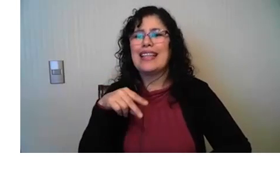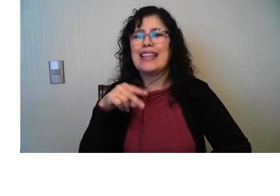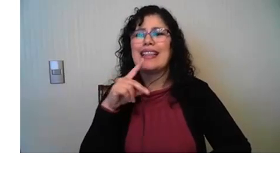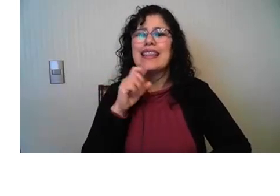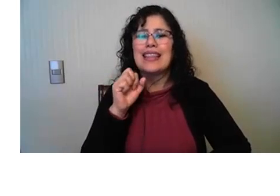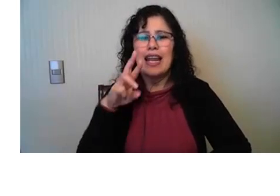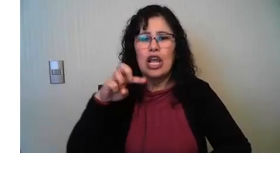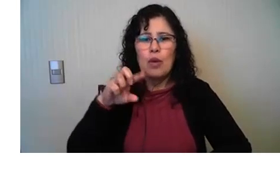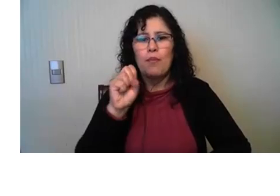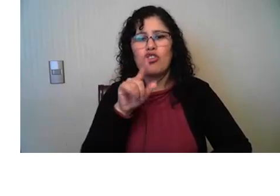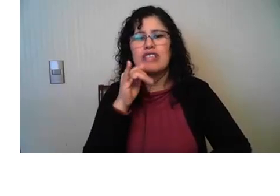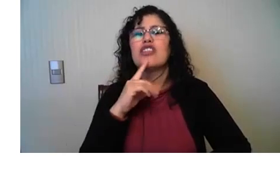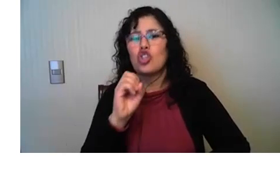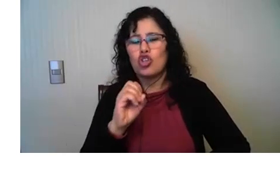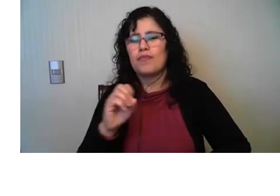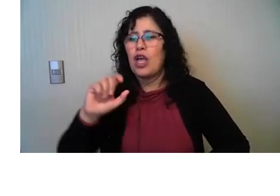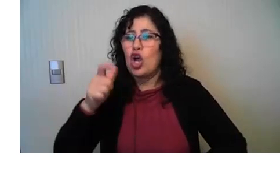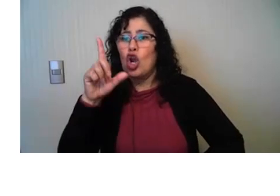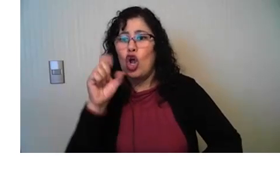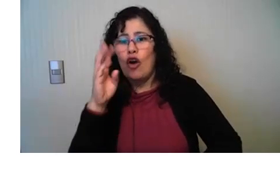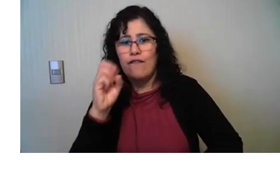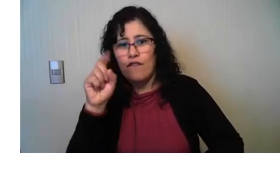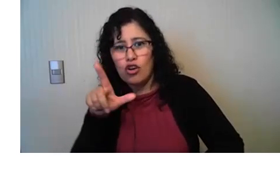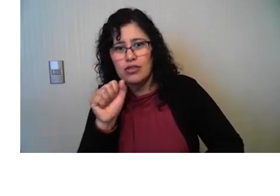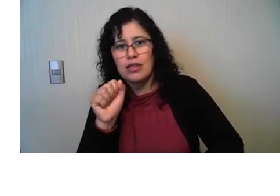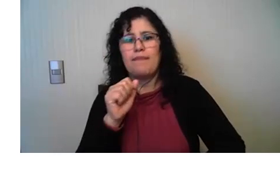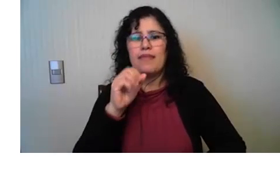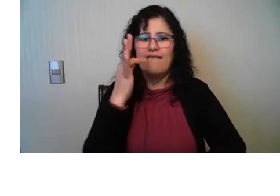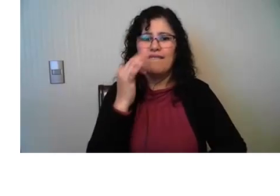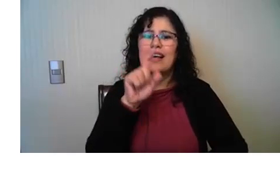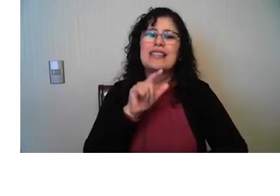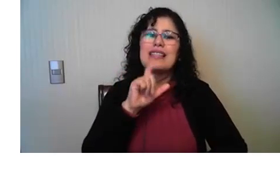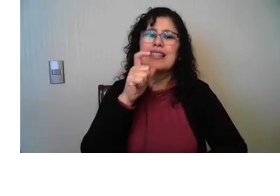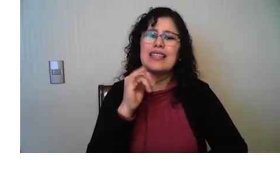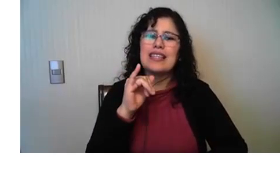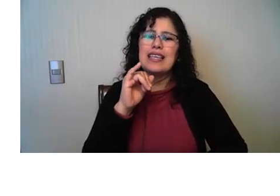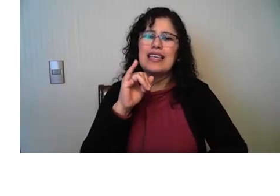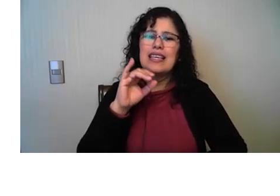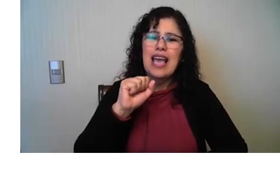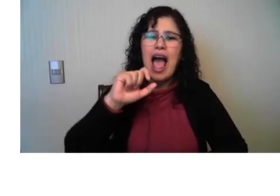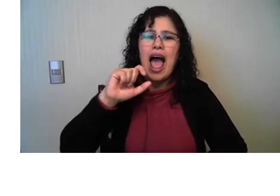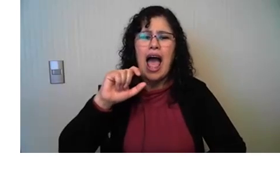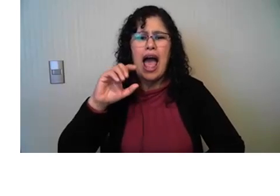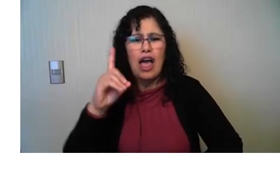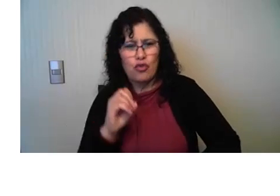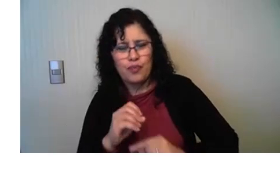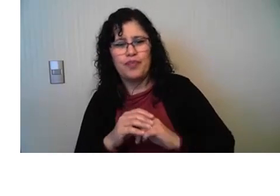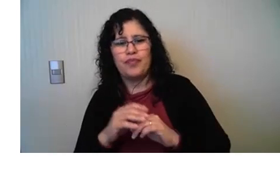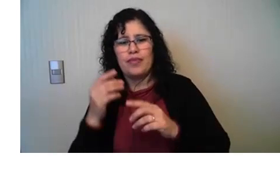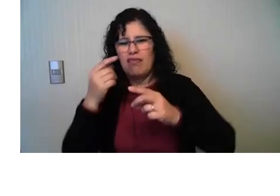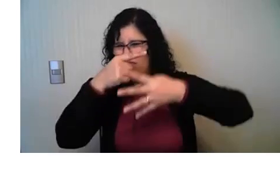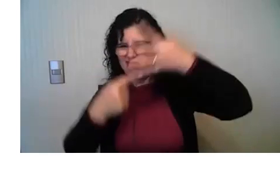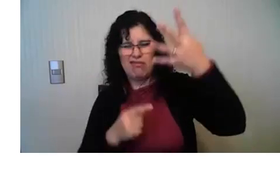globosa y emboliforme, y el núcleo del fascicle. Y 3 pedúnculos cerebelosos, ya lo habíamos nombrado, superior y medio e inferior. Todas estas son las